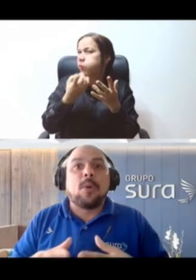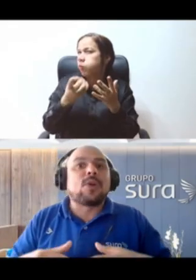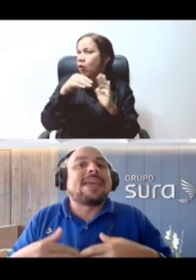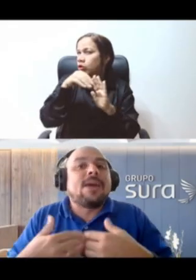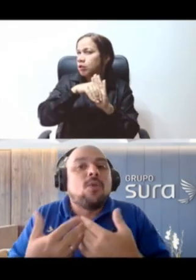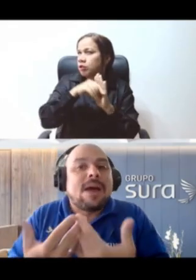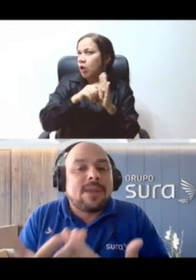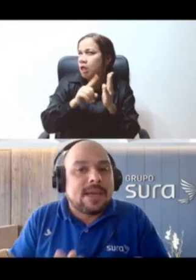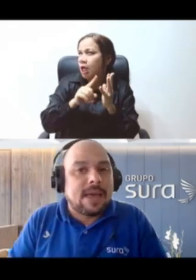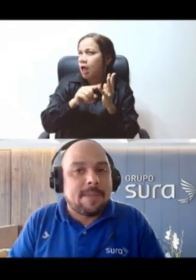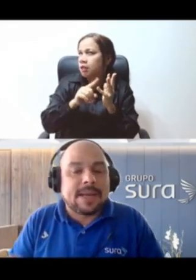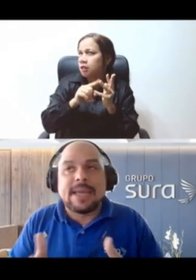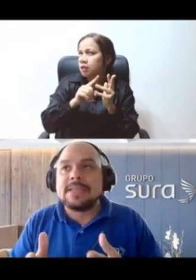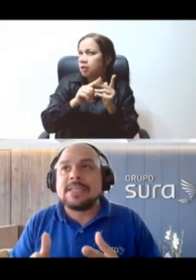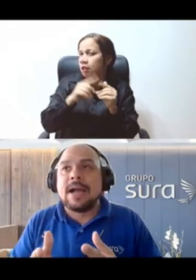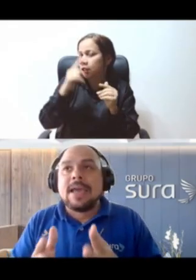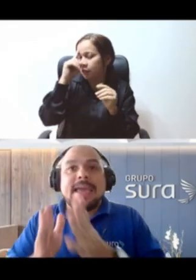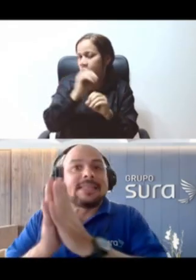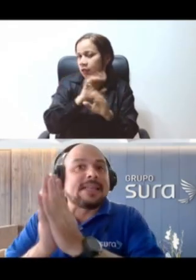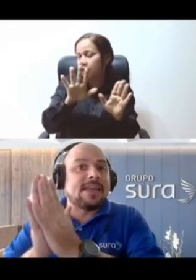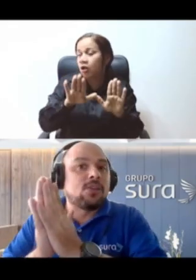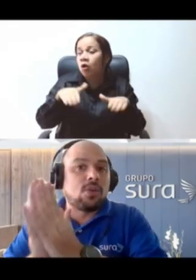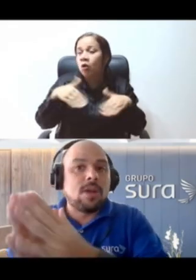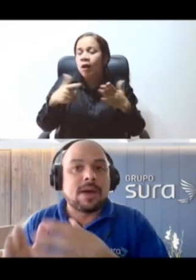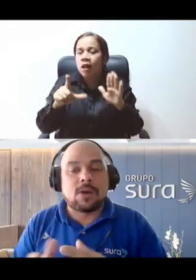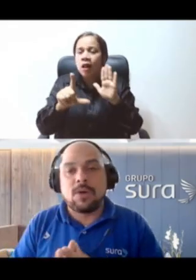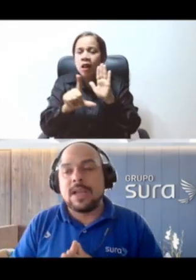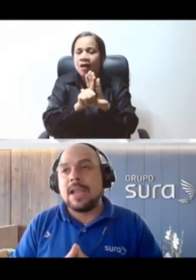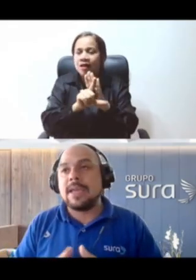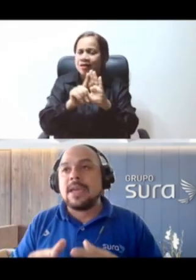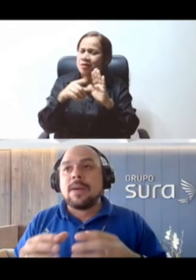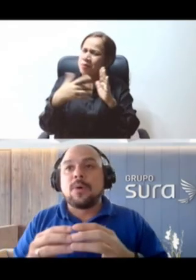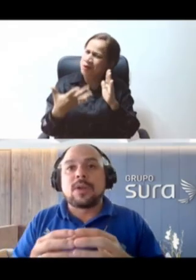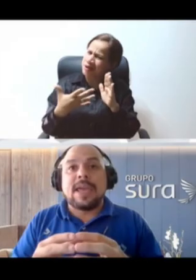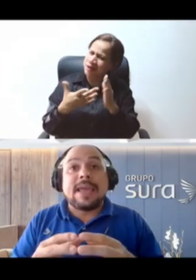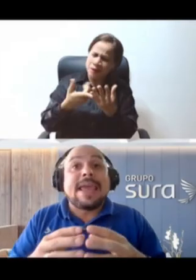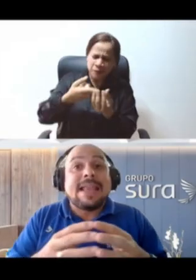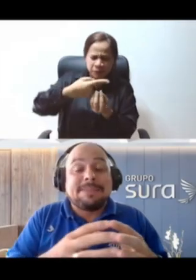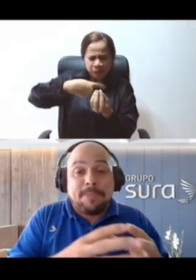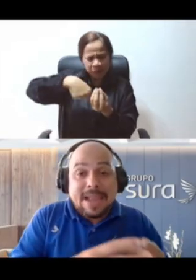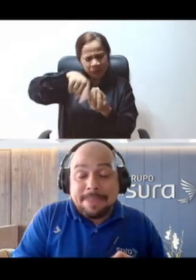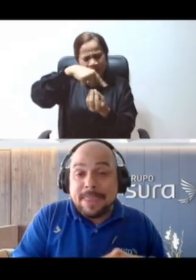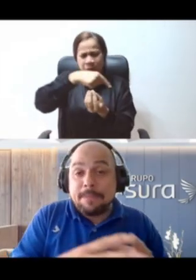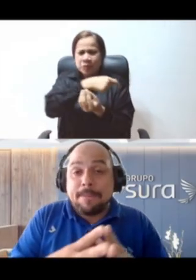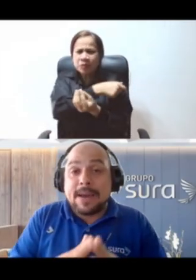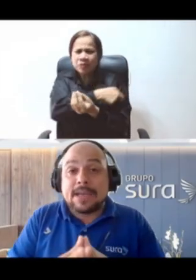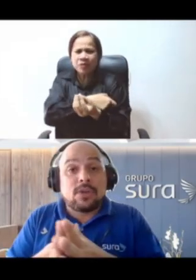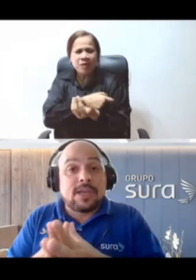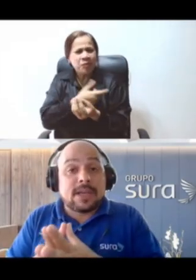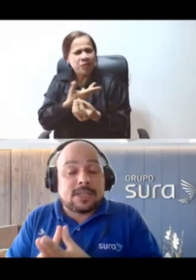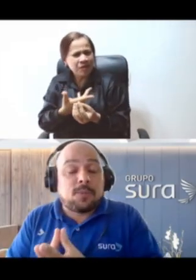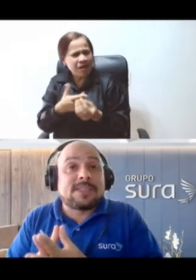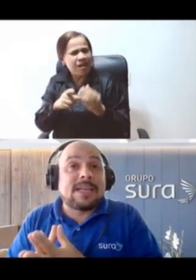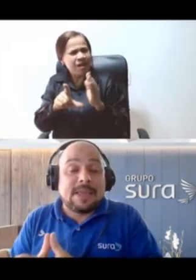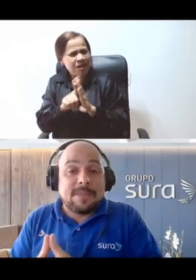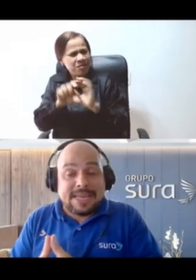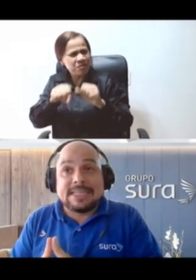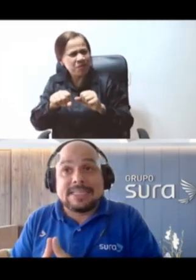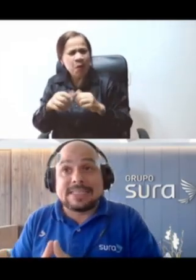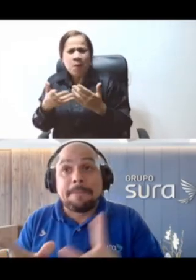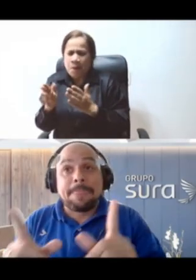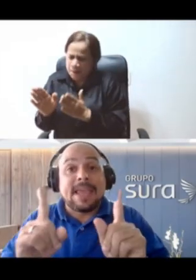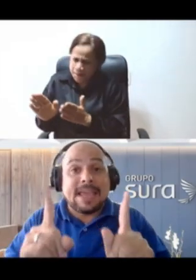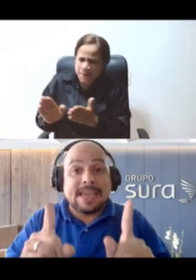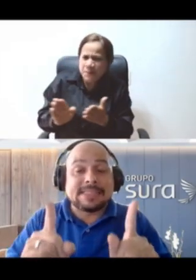legales, por qué una brigada de emergencia está dentro del marco de la ley, porque el plan de preparación y de respuesta